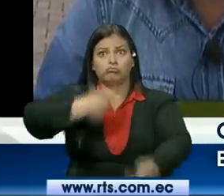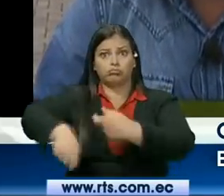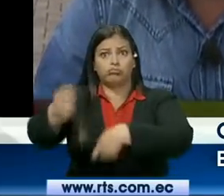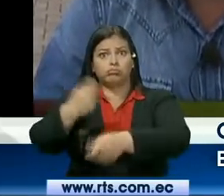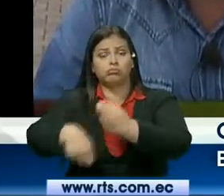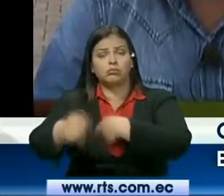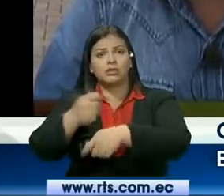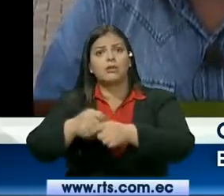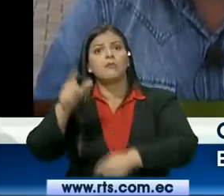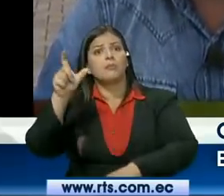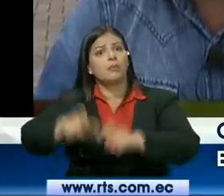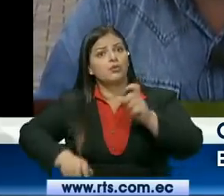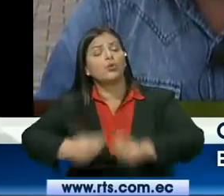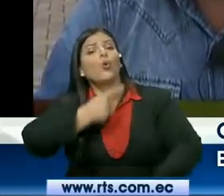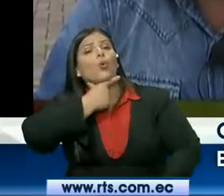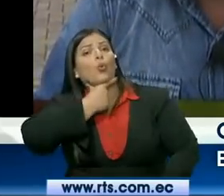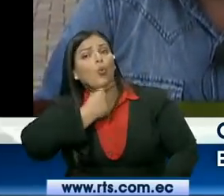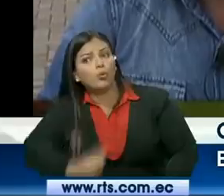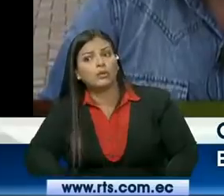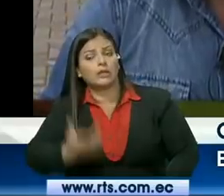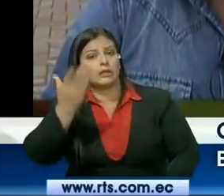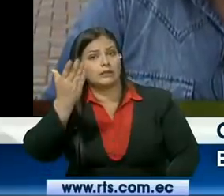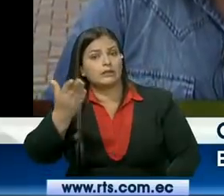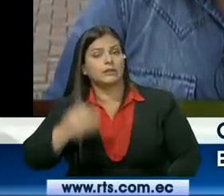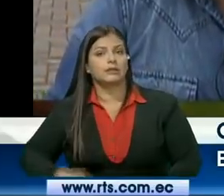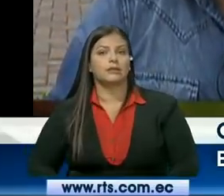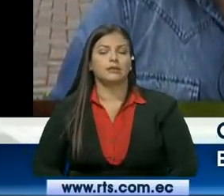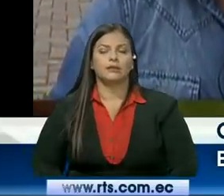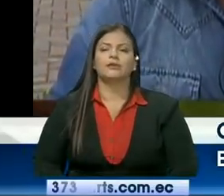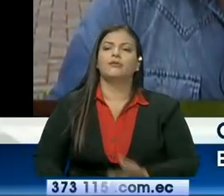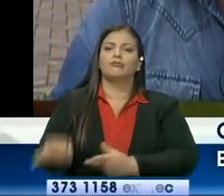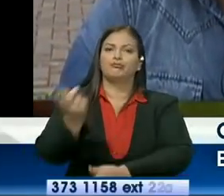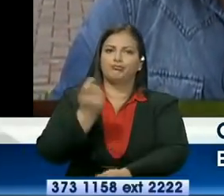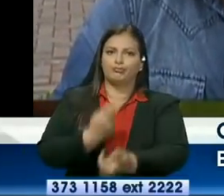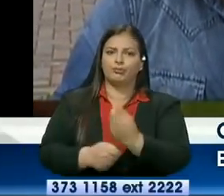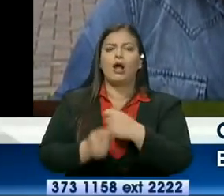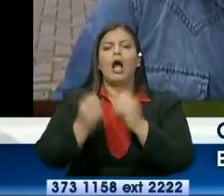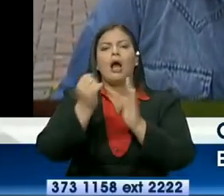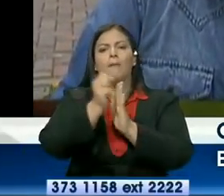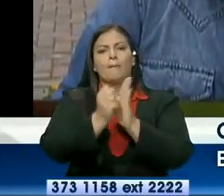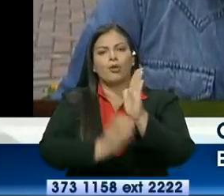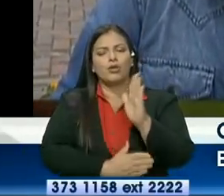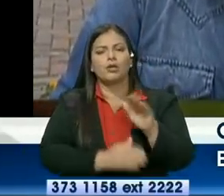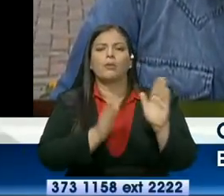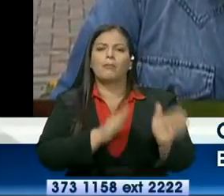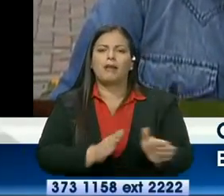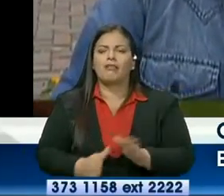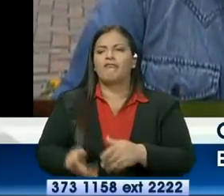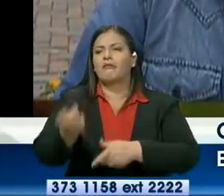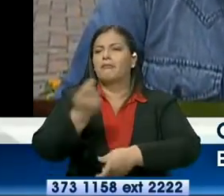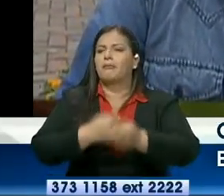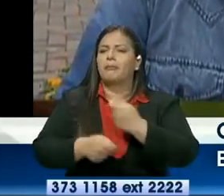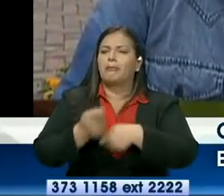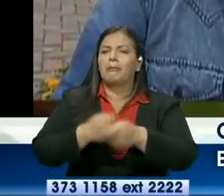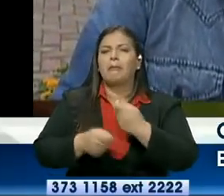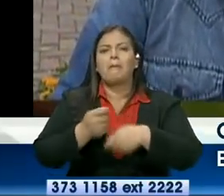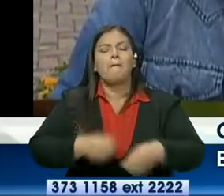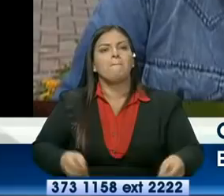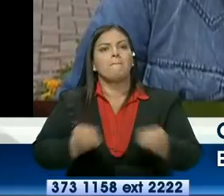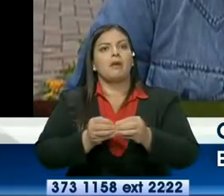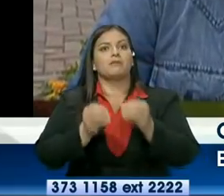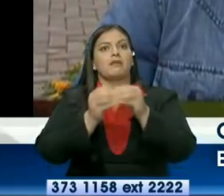Asociación de Productores de Bambú, la Caña Brava, estamos tratando de sacar adelante un proyecto para exportar este rubro y de esa manera